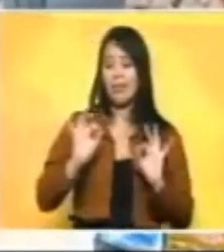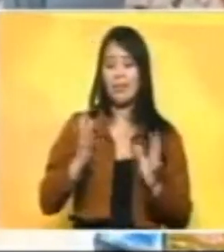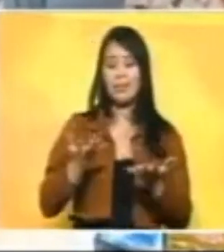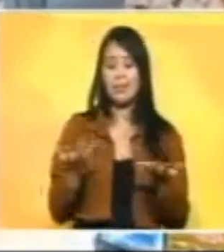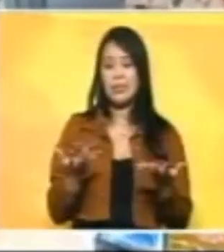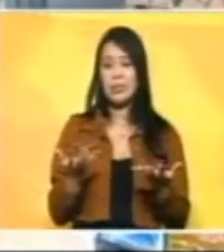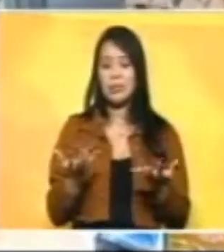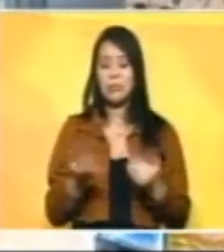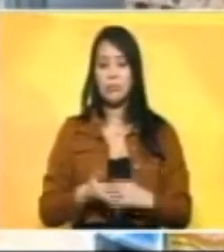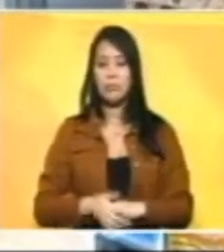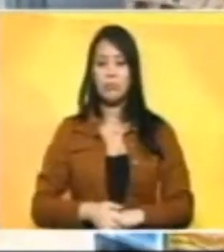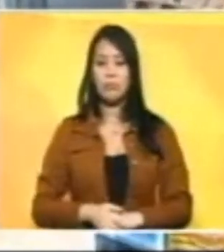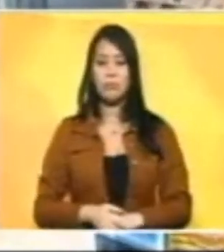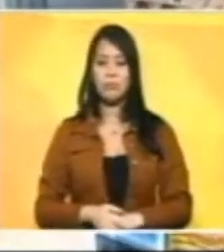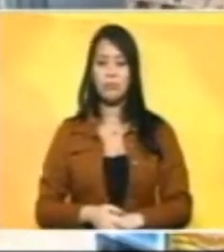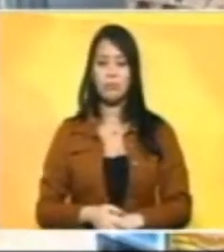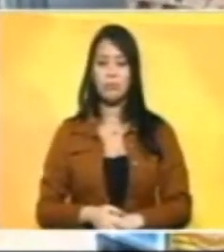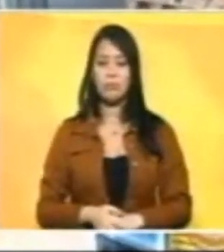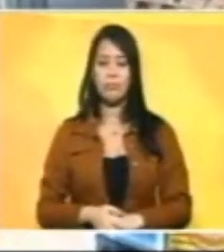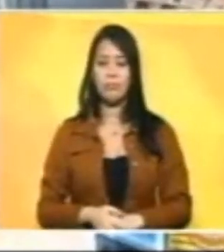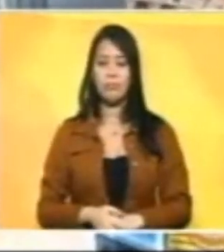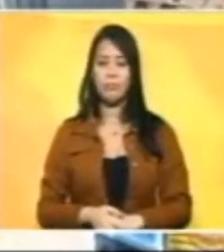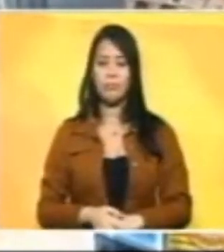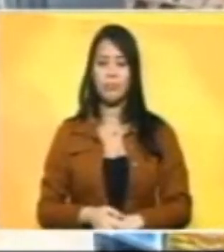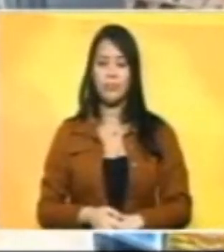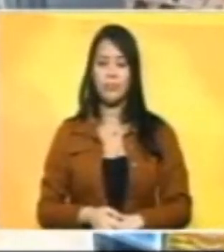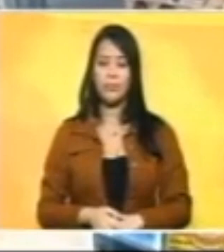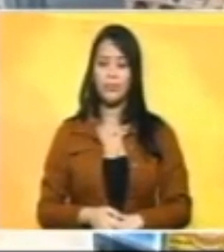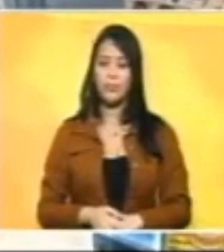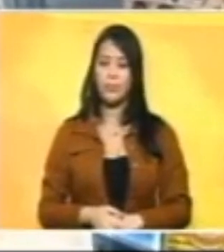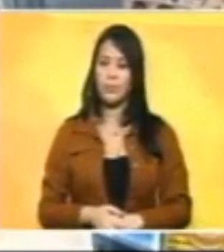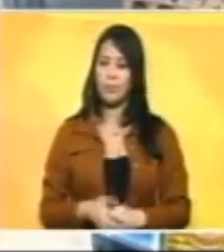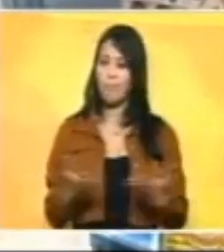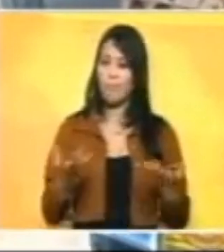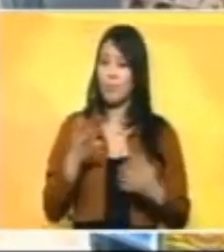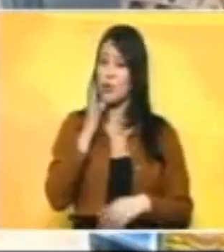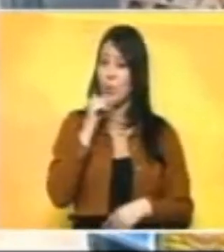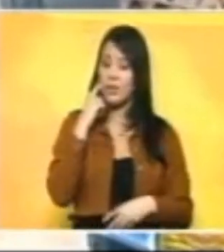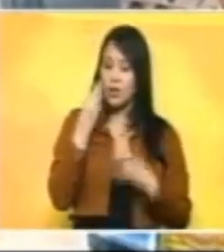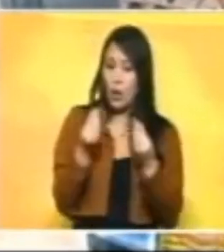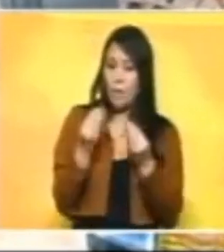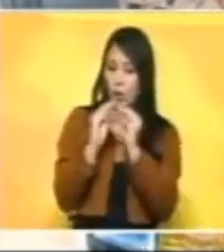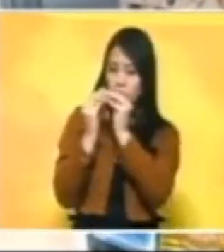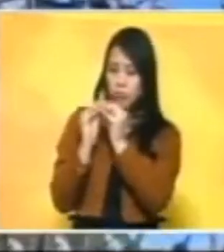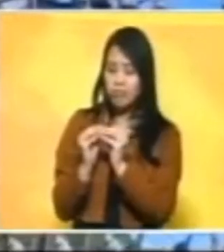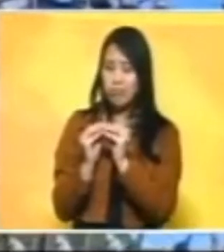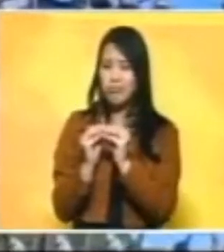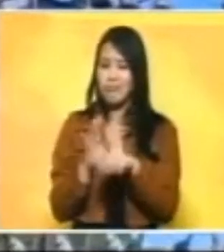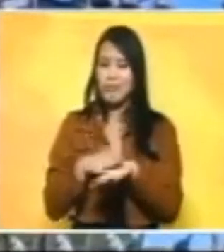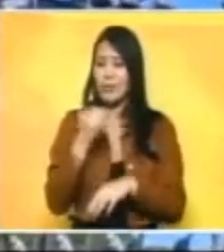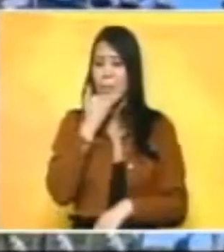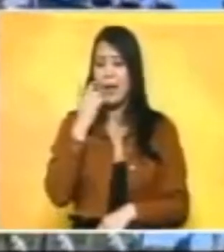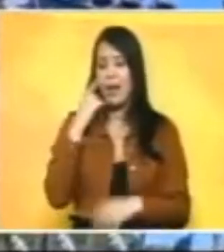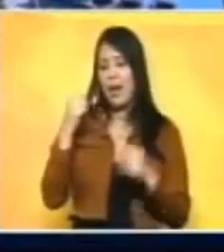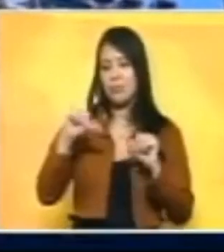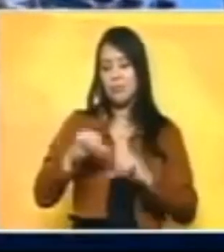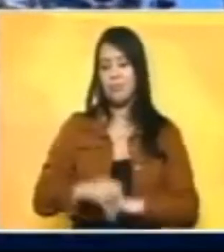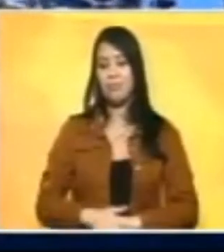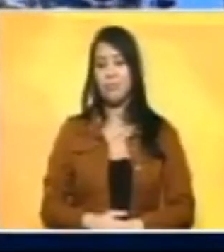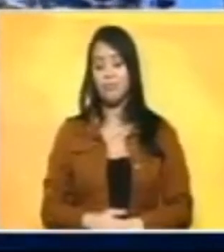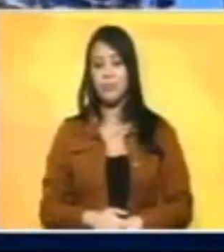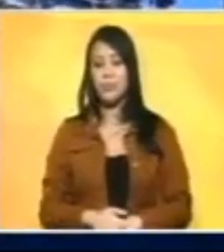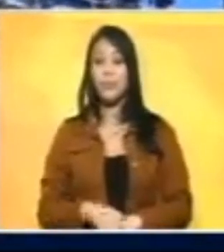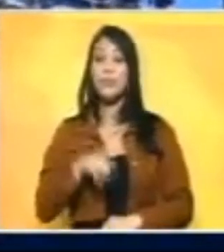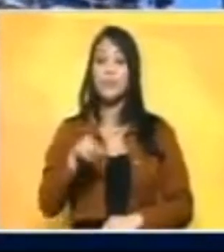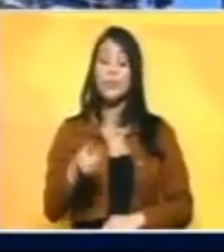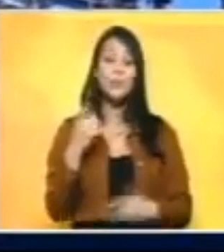siempre sin necesidad de arreglo, pues porque no funciona. Según los datos del